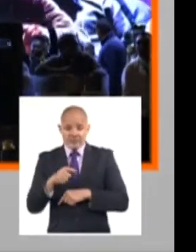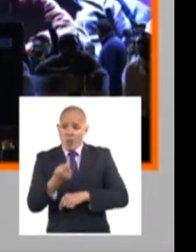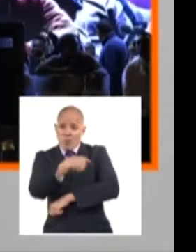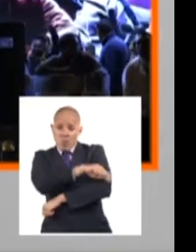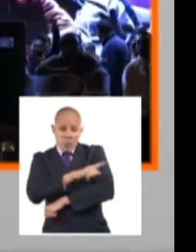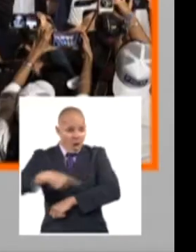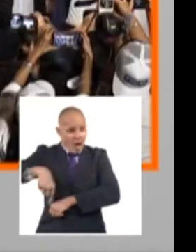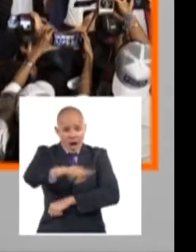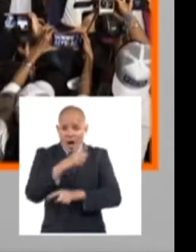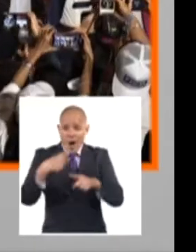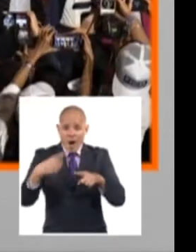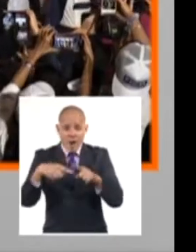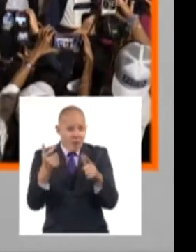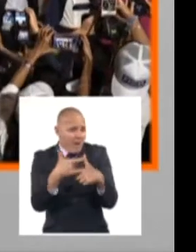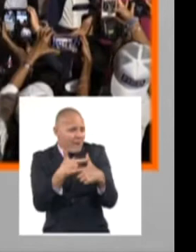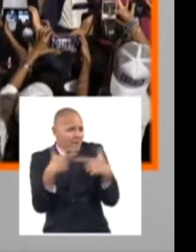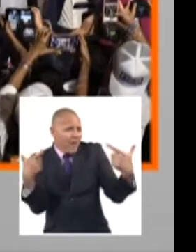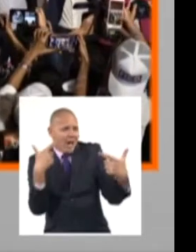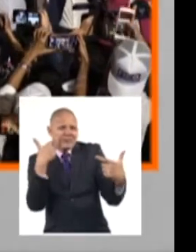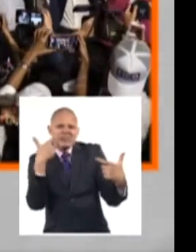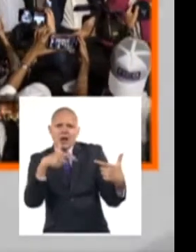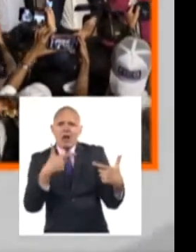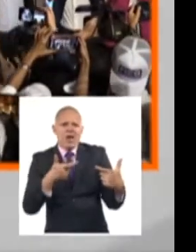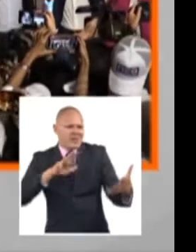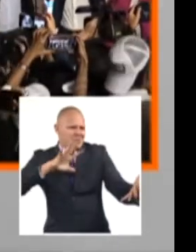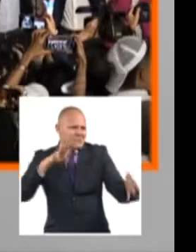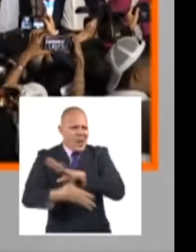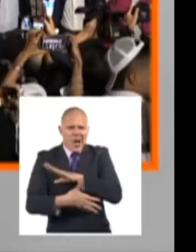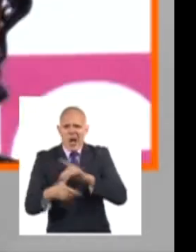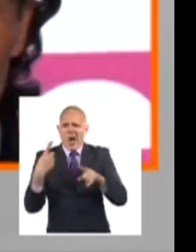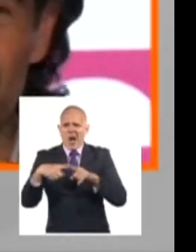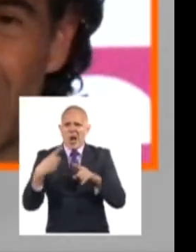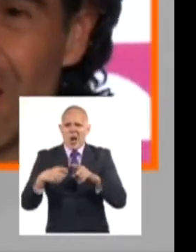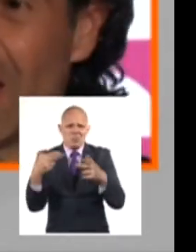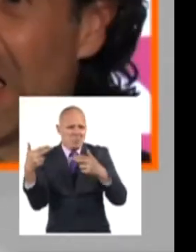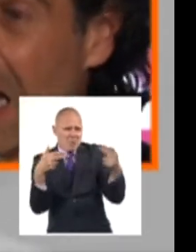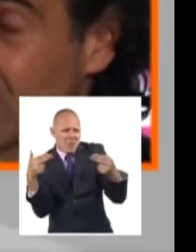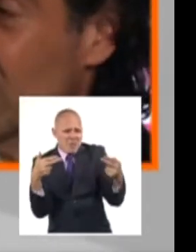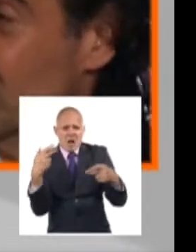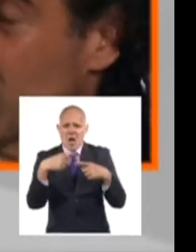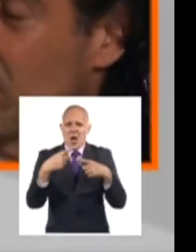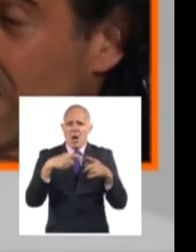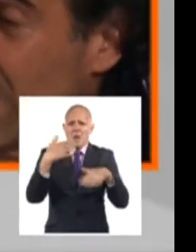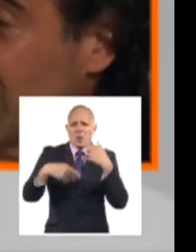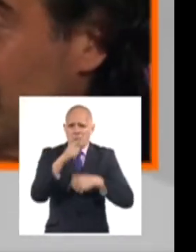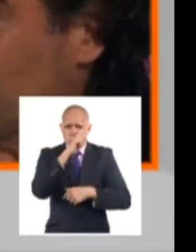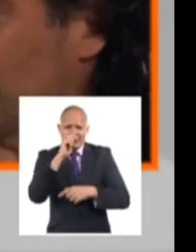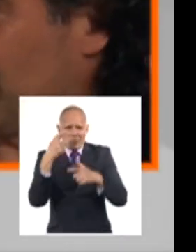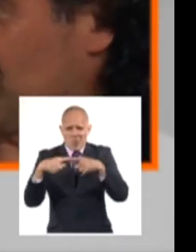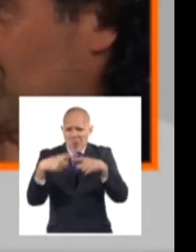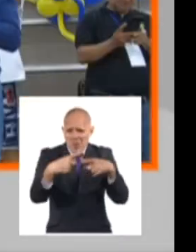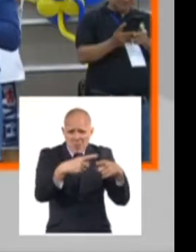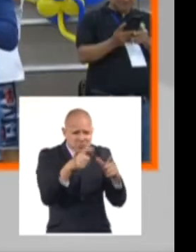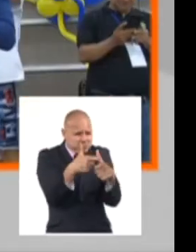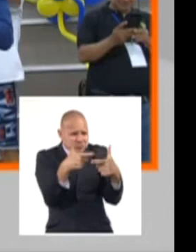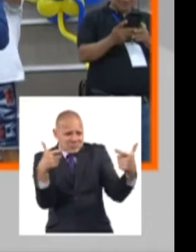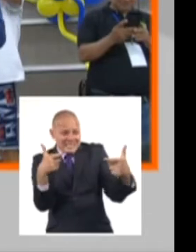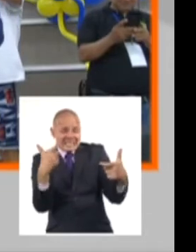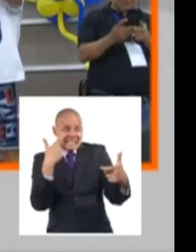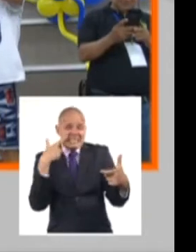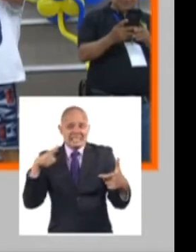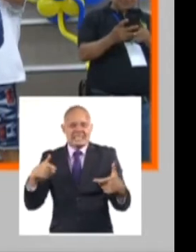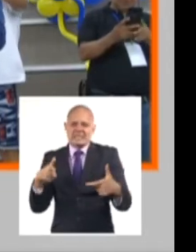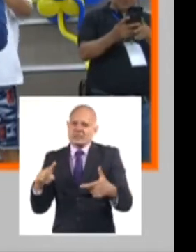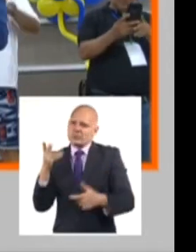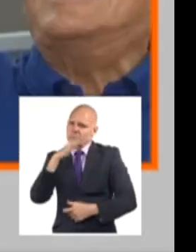en que lo ha hecho yo creo que ha demostrado el fracaso de una política de una política que esto no podemos decir que se